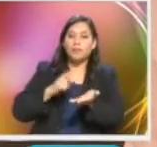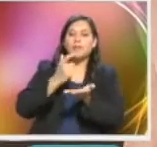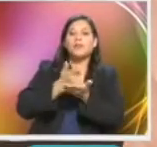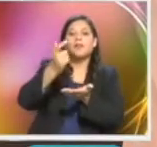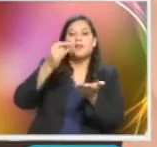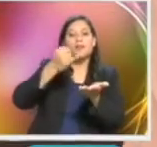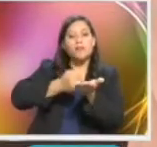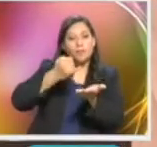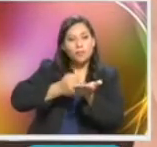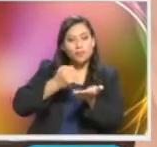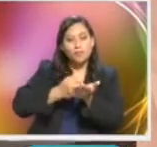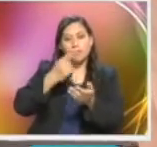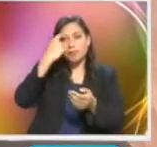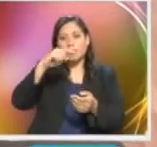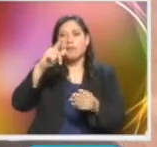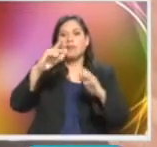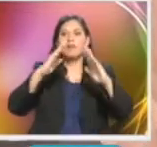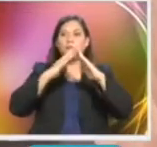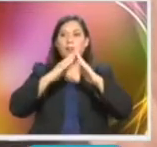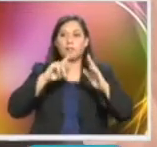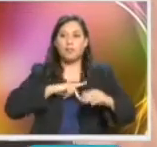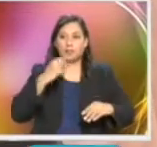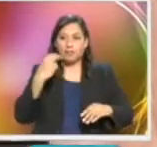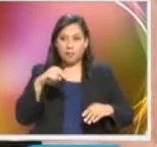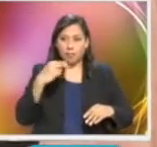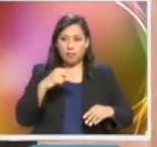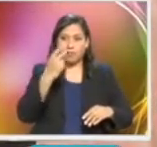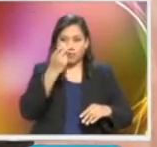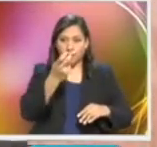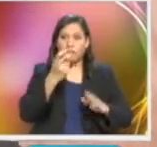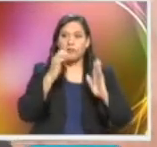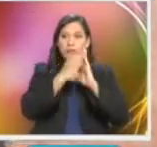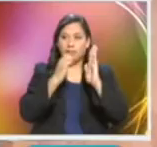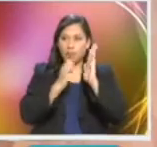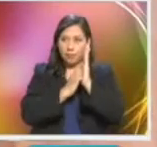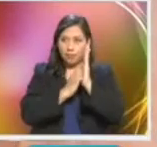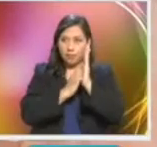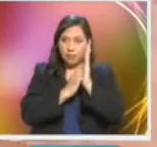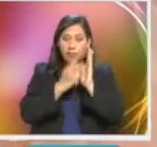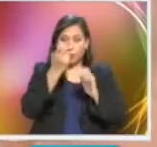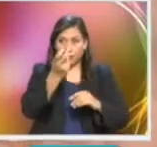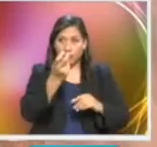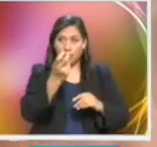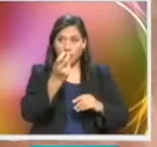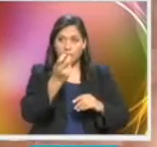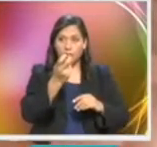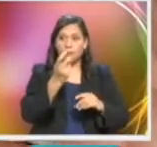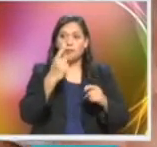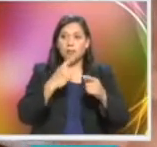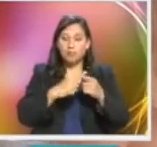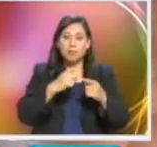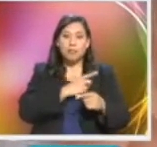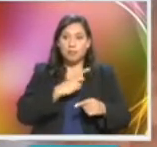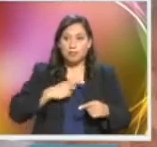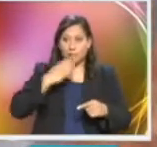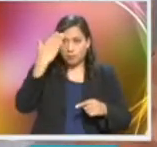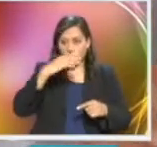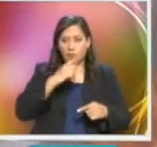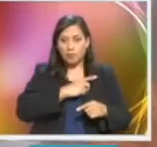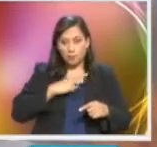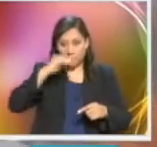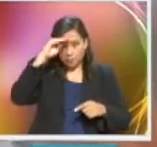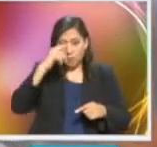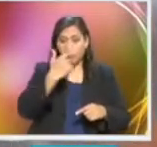poner el inmueble a tu nombre. Eso es una escrituración, ¿no? Entonces, ese monto también tienes que saber y tienes que contemplarlo. Es el